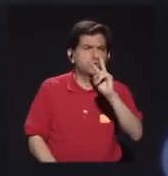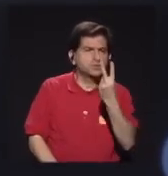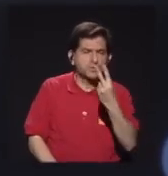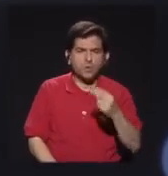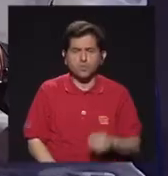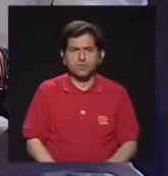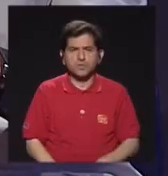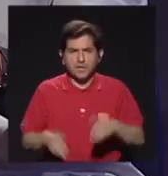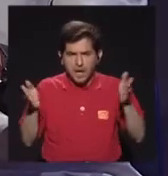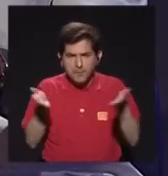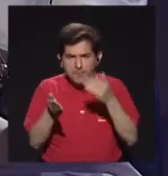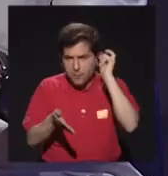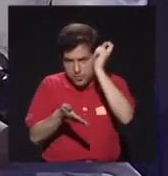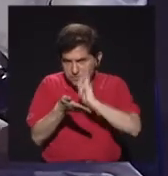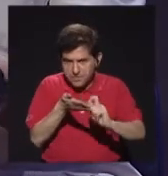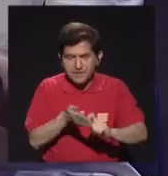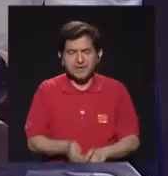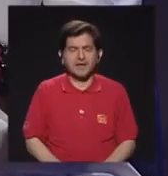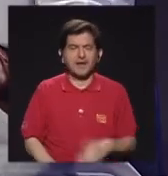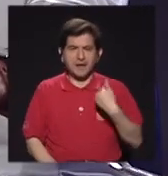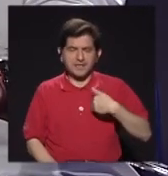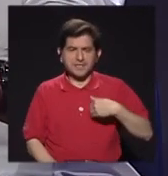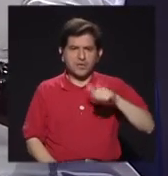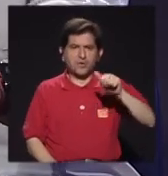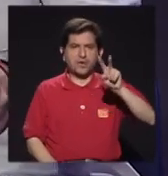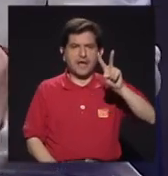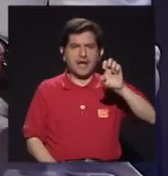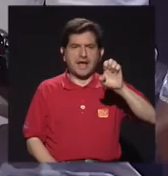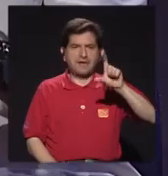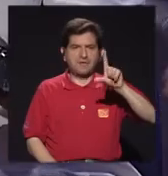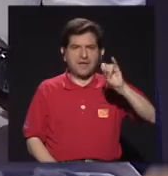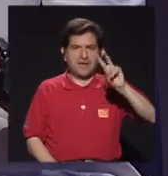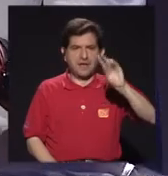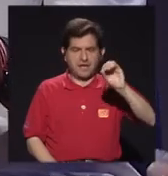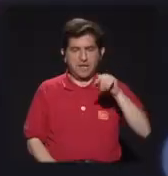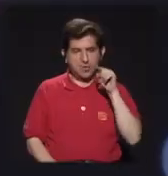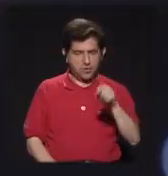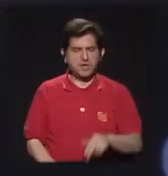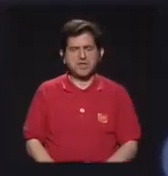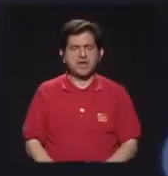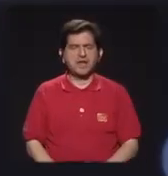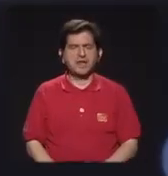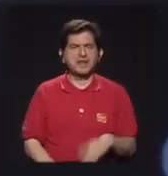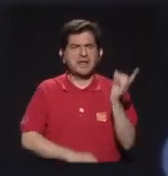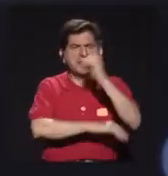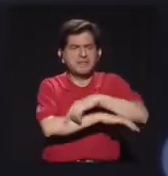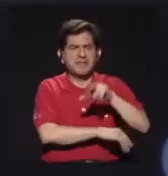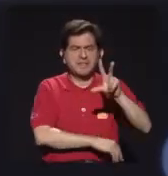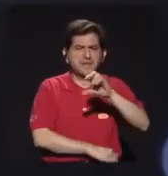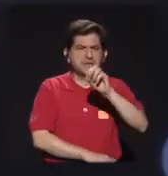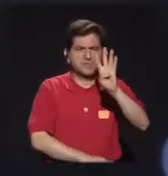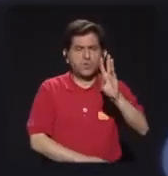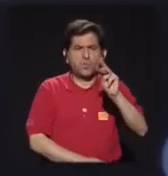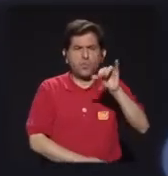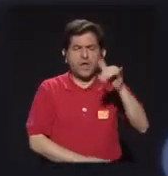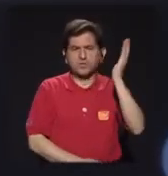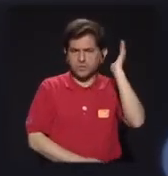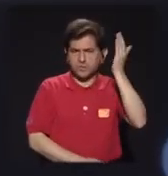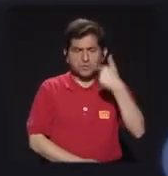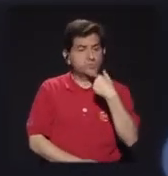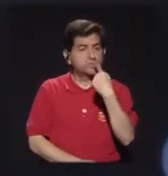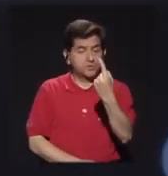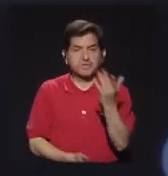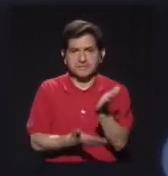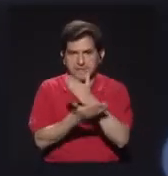pro secretaria me parece que es don avelino y don avelino en su discurso del 3 o 4 de mayo mencionó entre otras cosas una